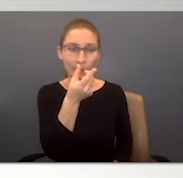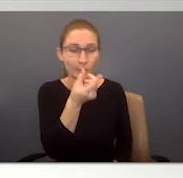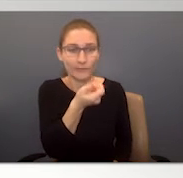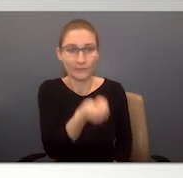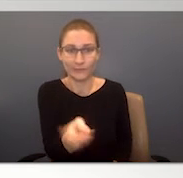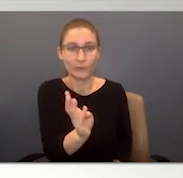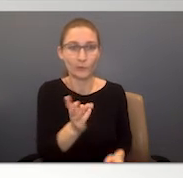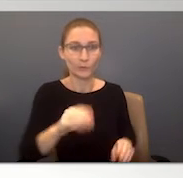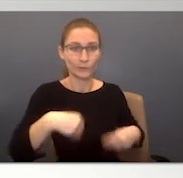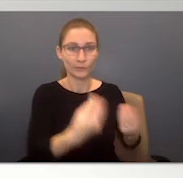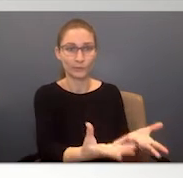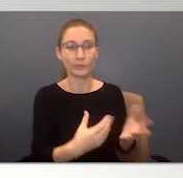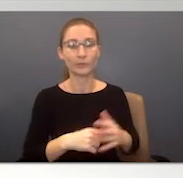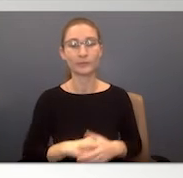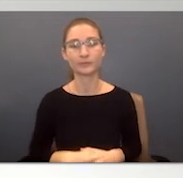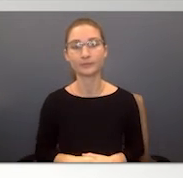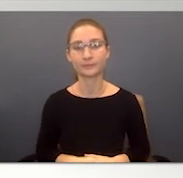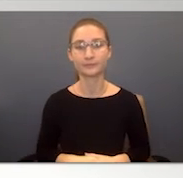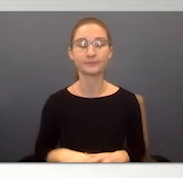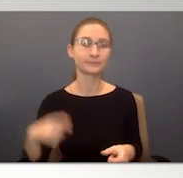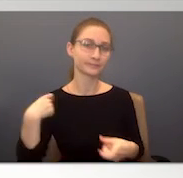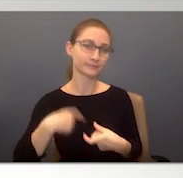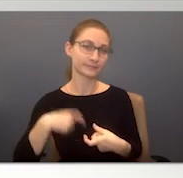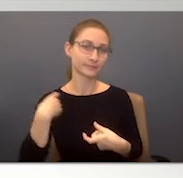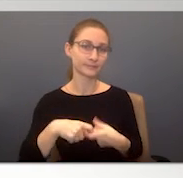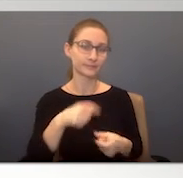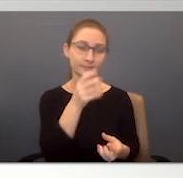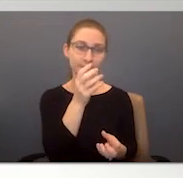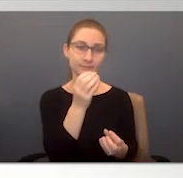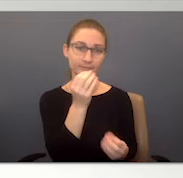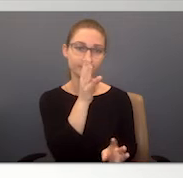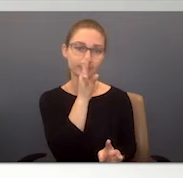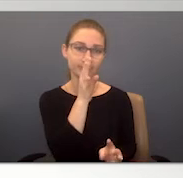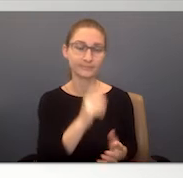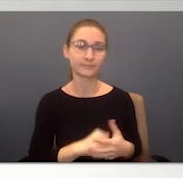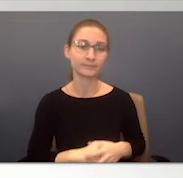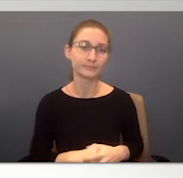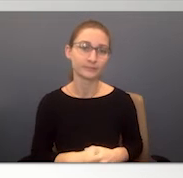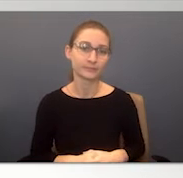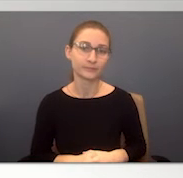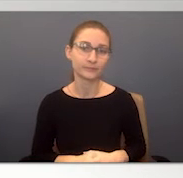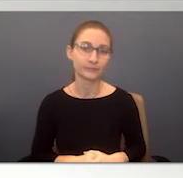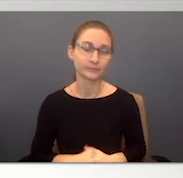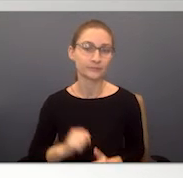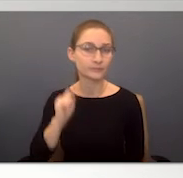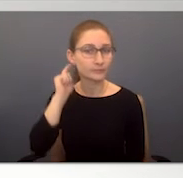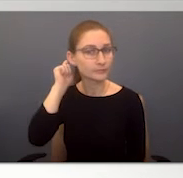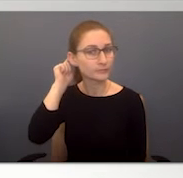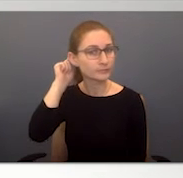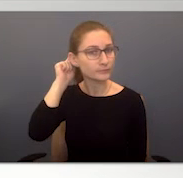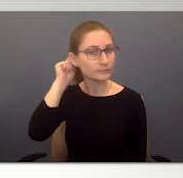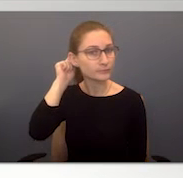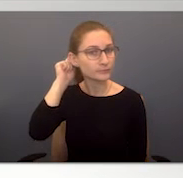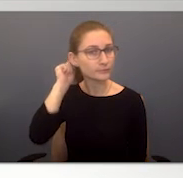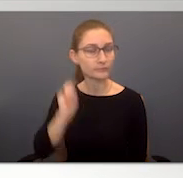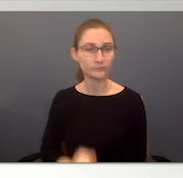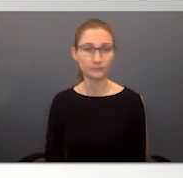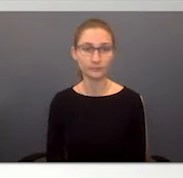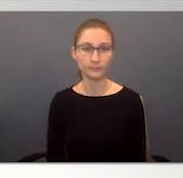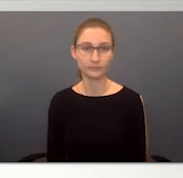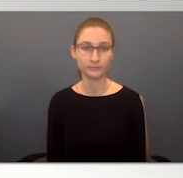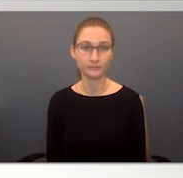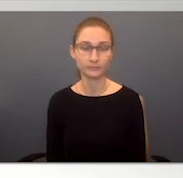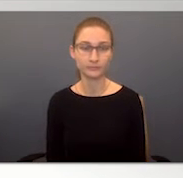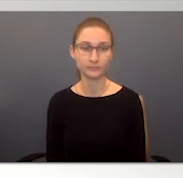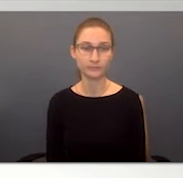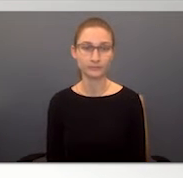le dejé una de las aplicaciones para un refugio. Tiene que hacer todo eso temprano, porque si uno no se prepare